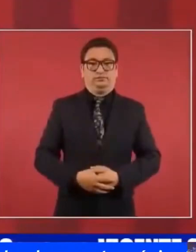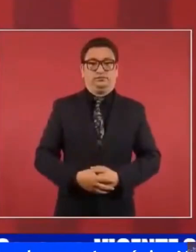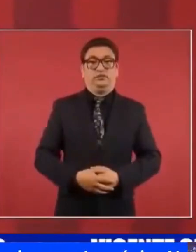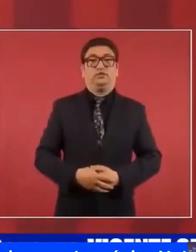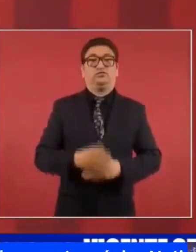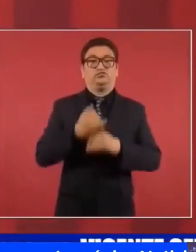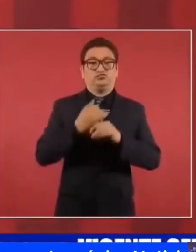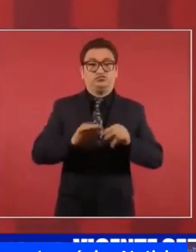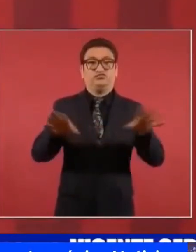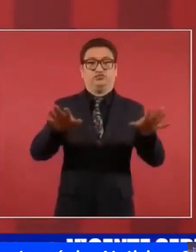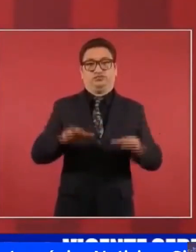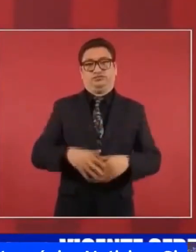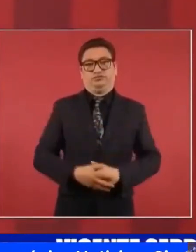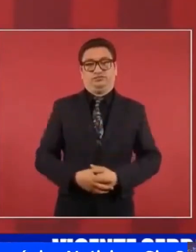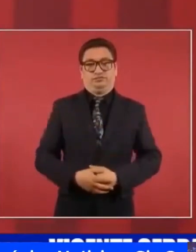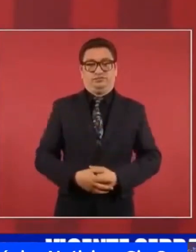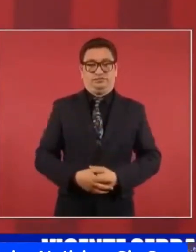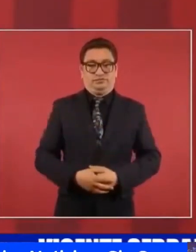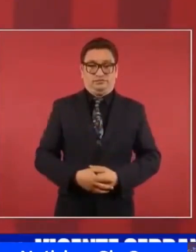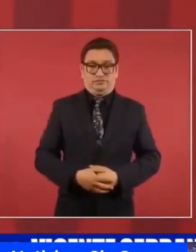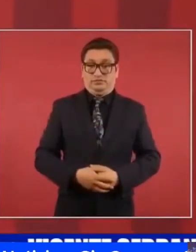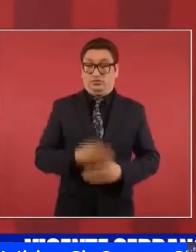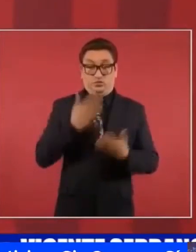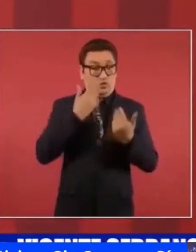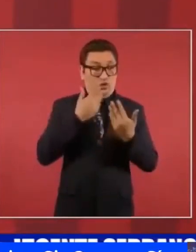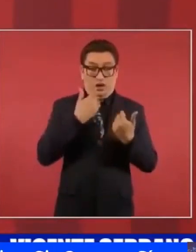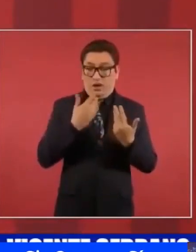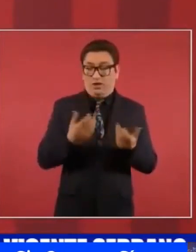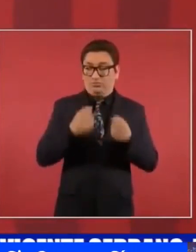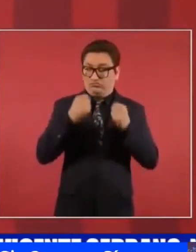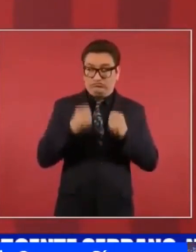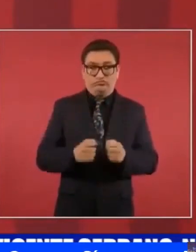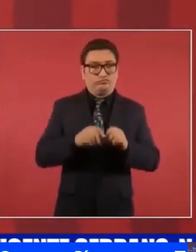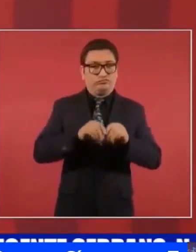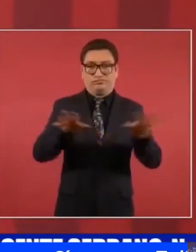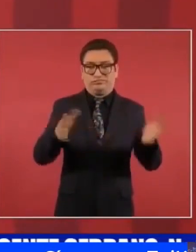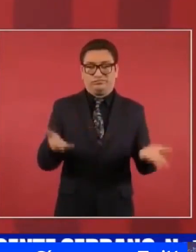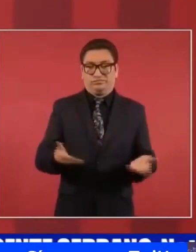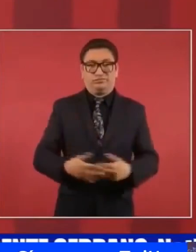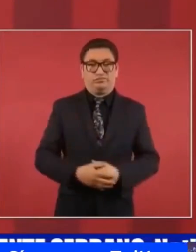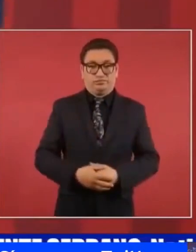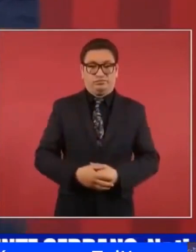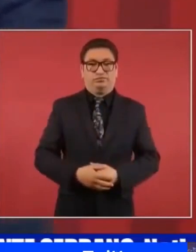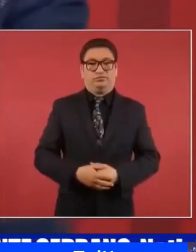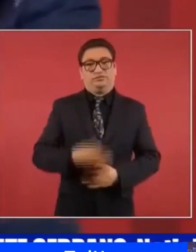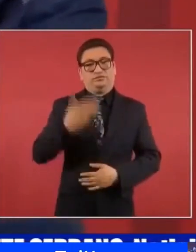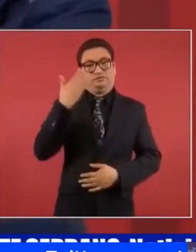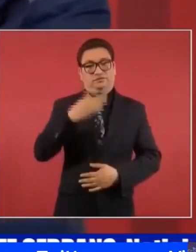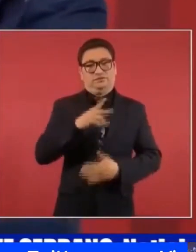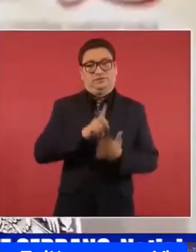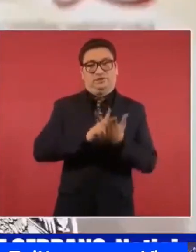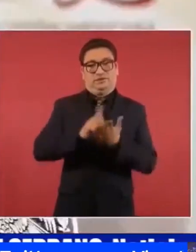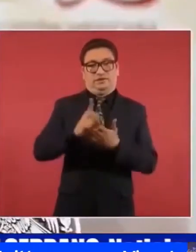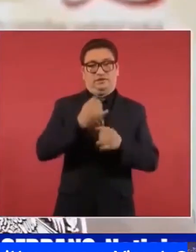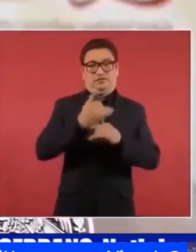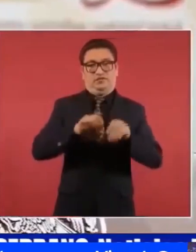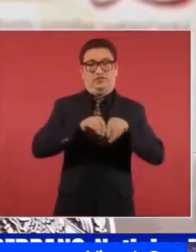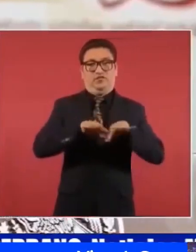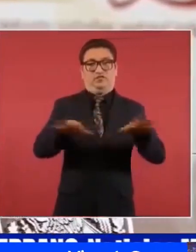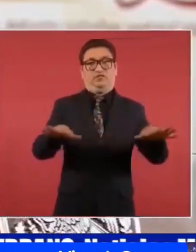informan, no se garantiza el derecho a la información por